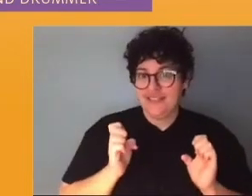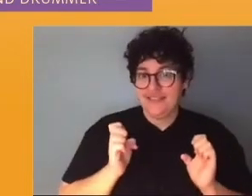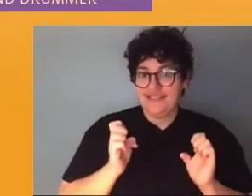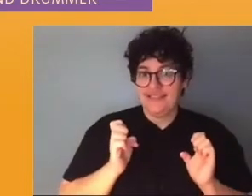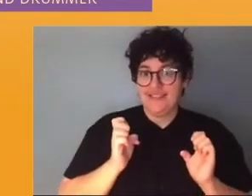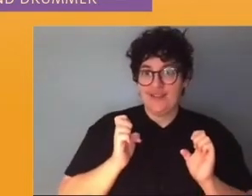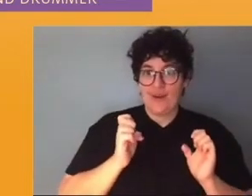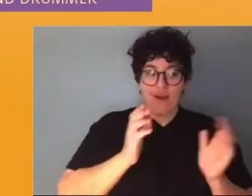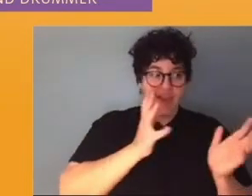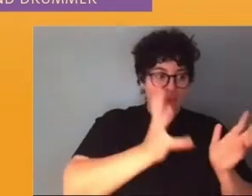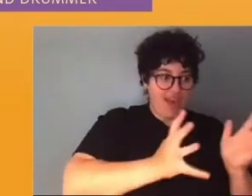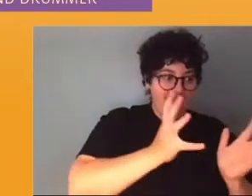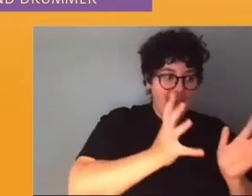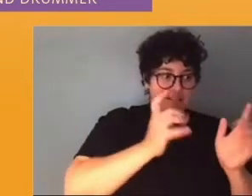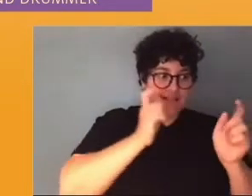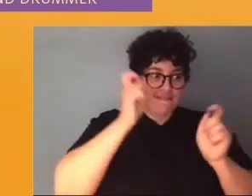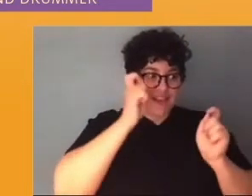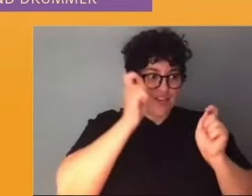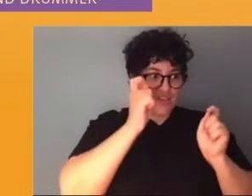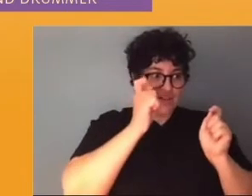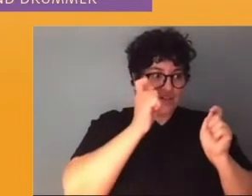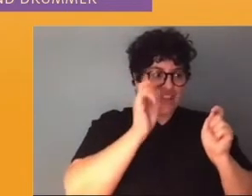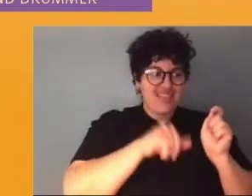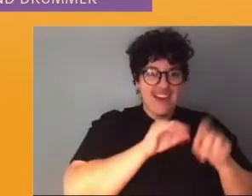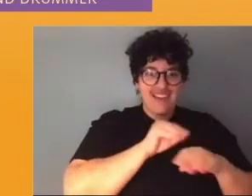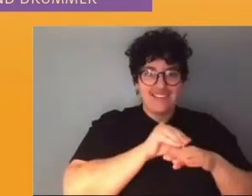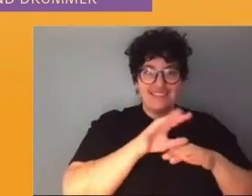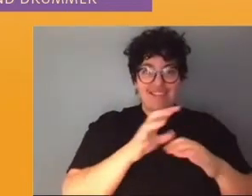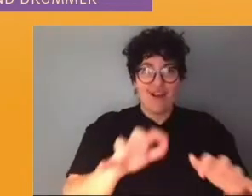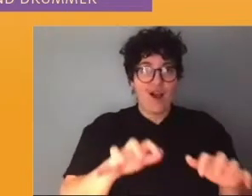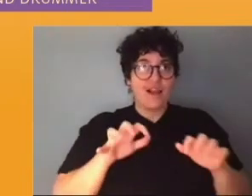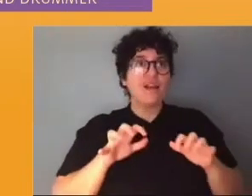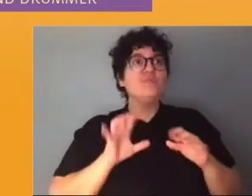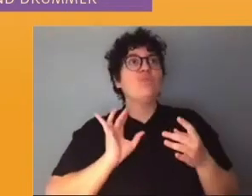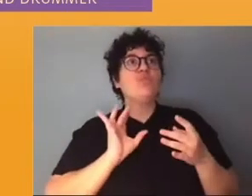pues conexión al baile entre el público.